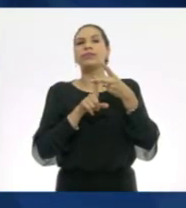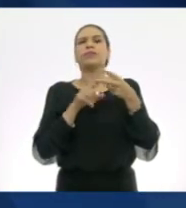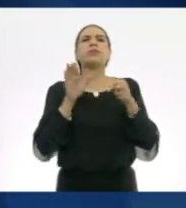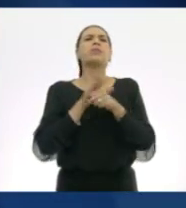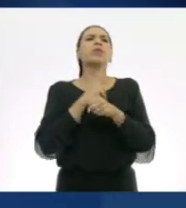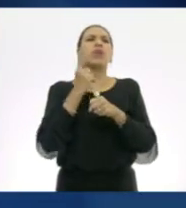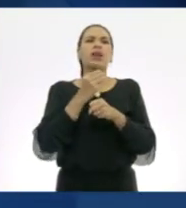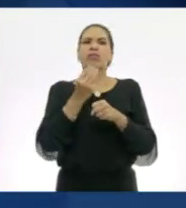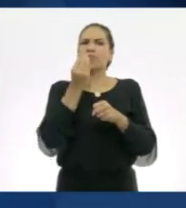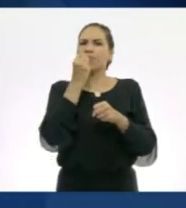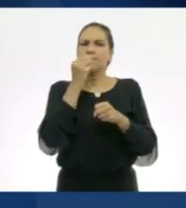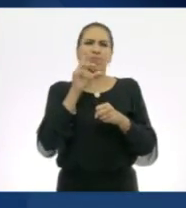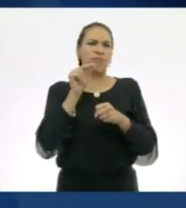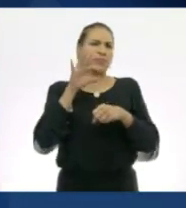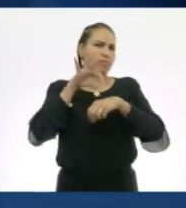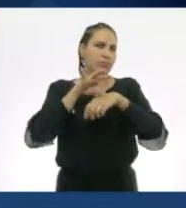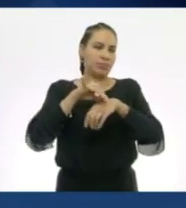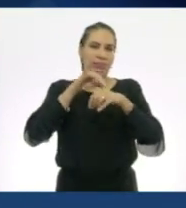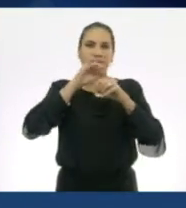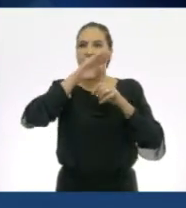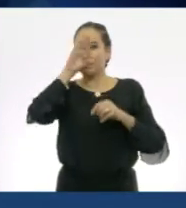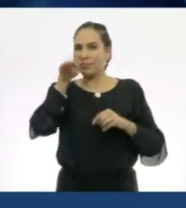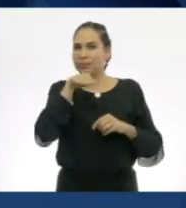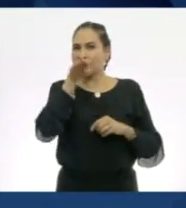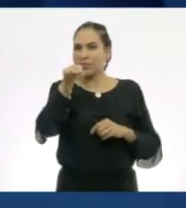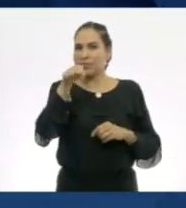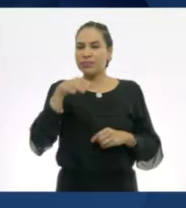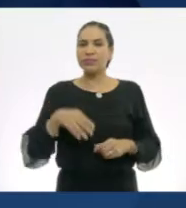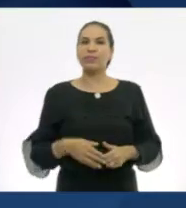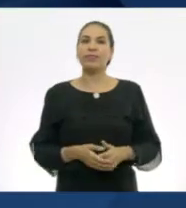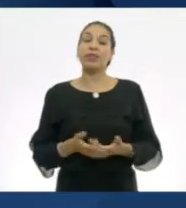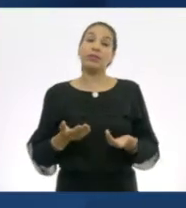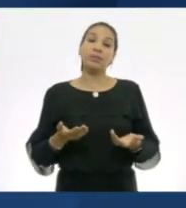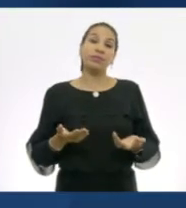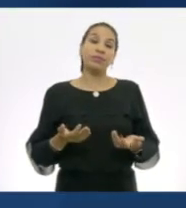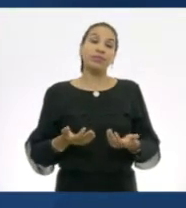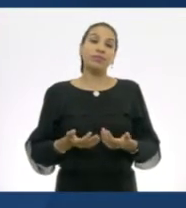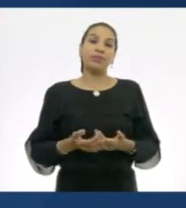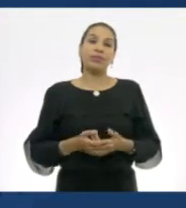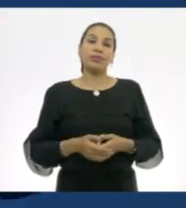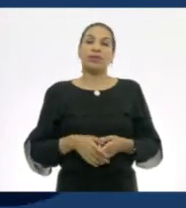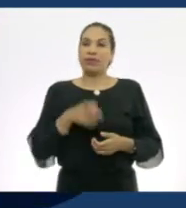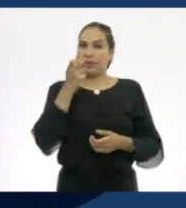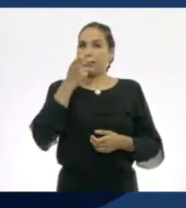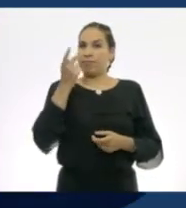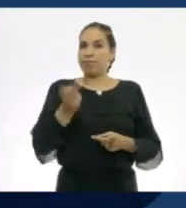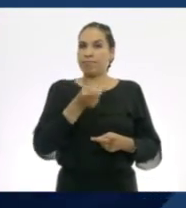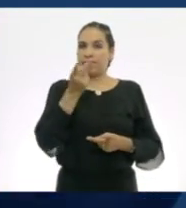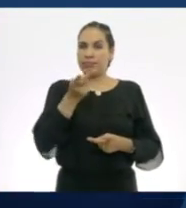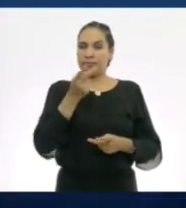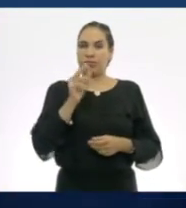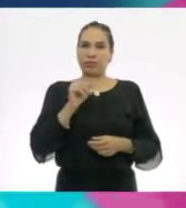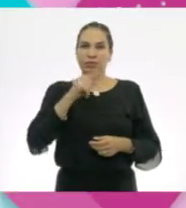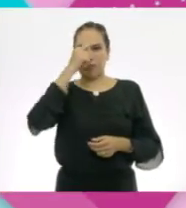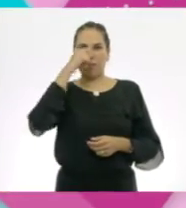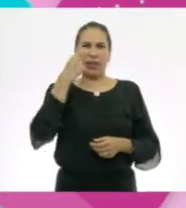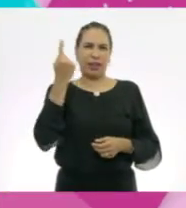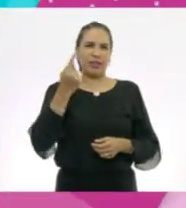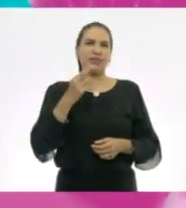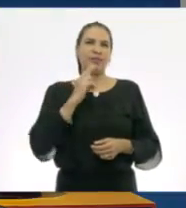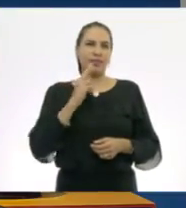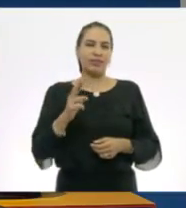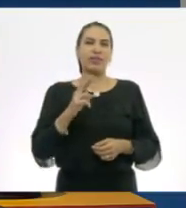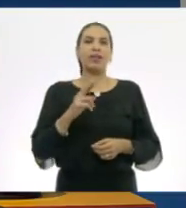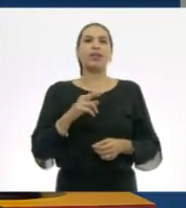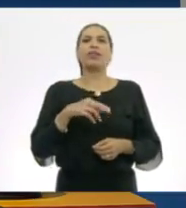qué no comemos actualmente carne de elefante? Bueno, esta es una pregunta un poco más fácil.